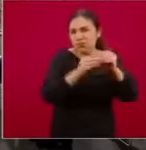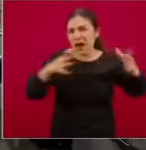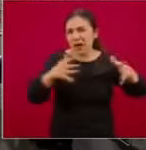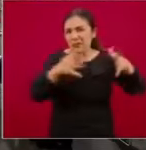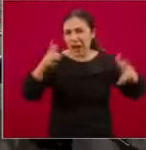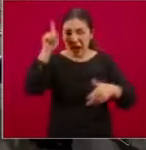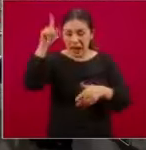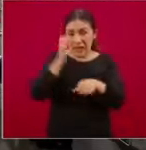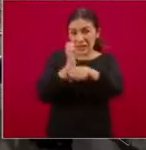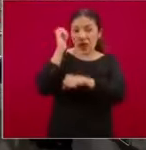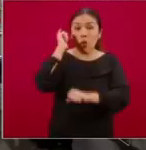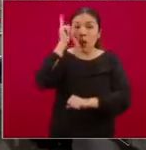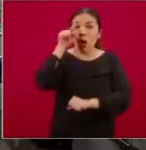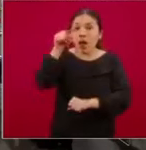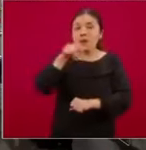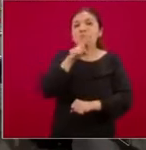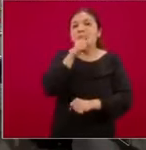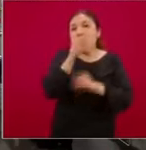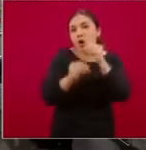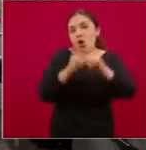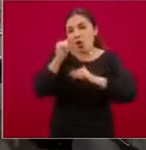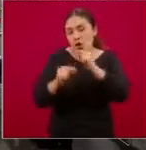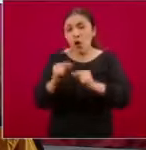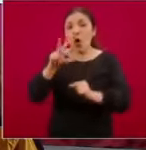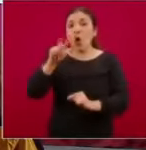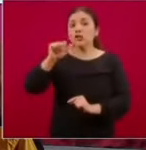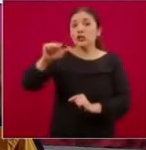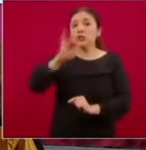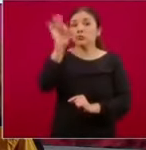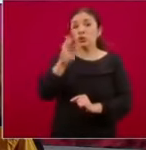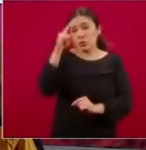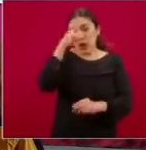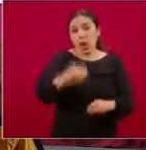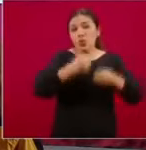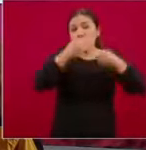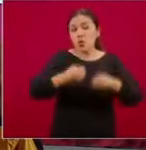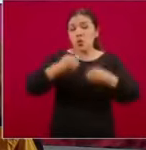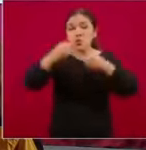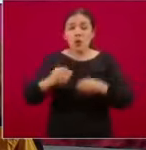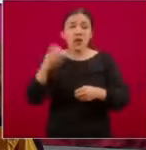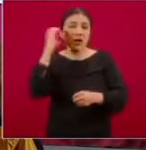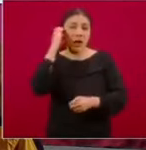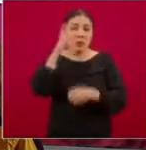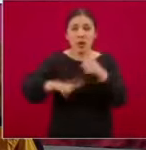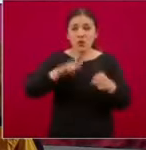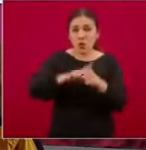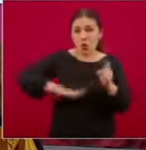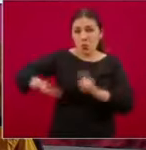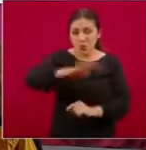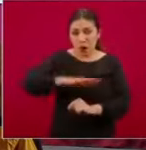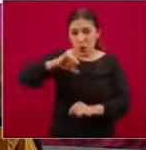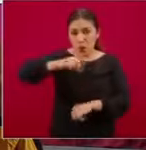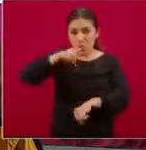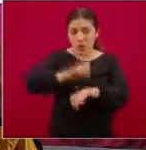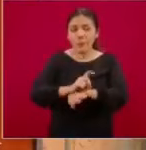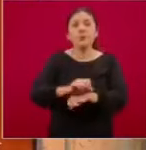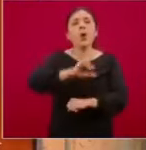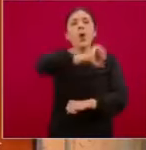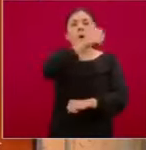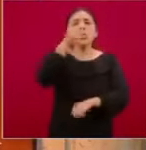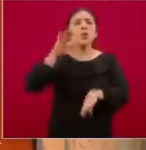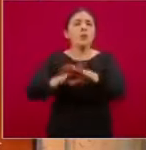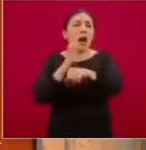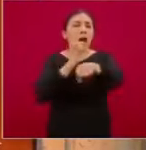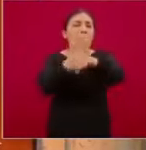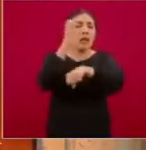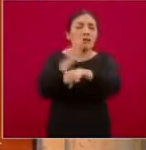estado, esto continúe mejorando. 86% su ocupación de camas generales para el día de hoy, y otras entidades que estarían